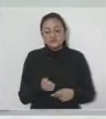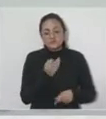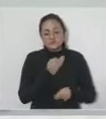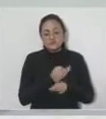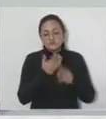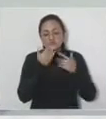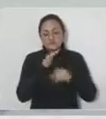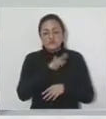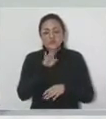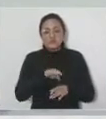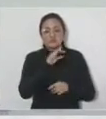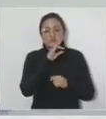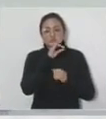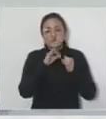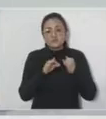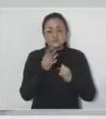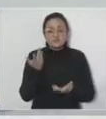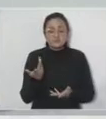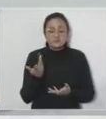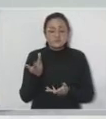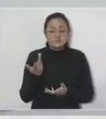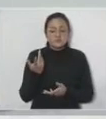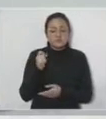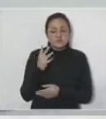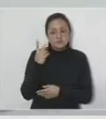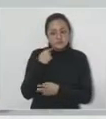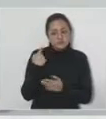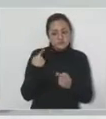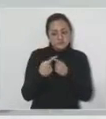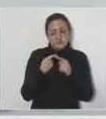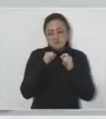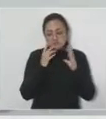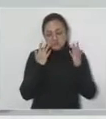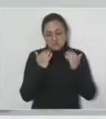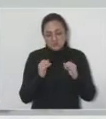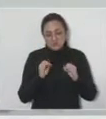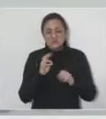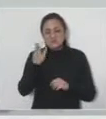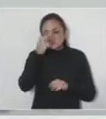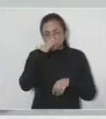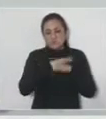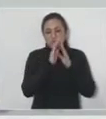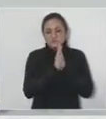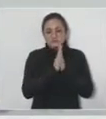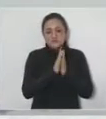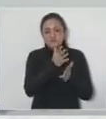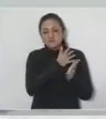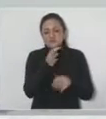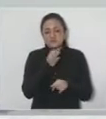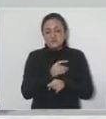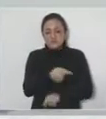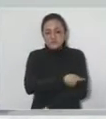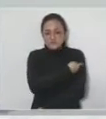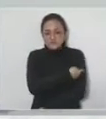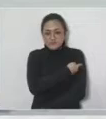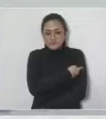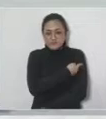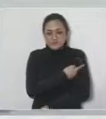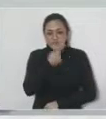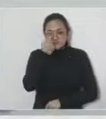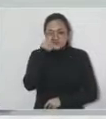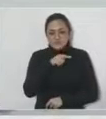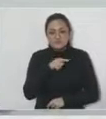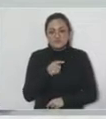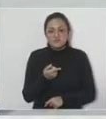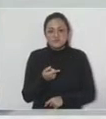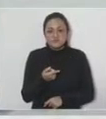no hubo defunciones en las últimas 24 horas. Recordarles, por favor, jornada activa de vacunación